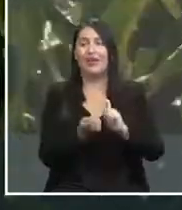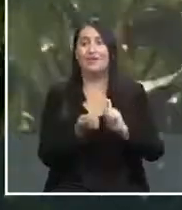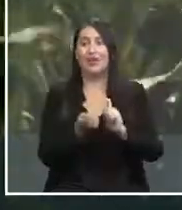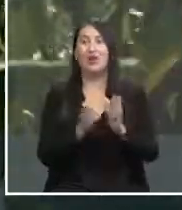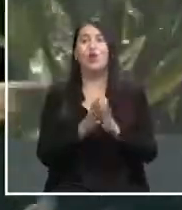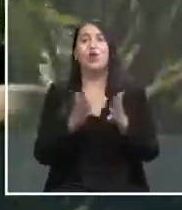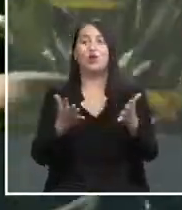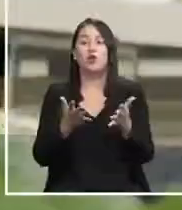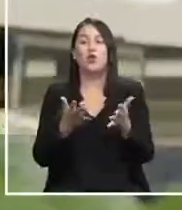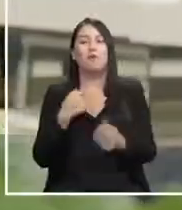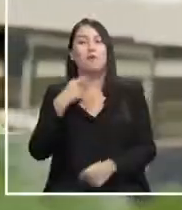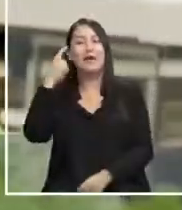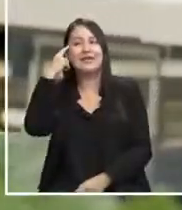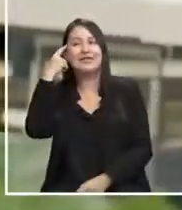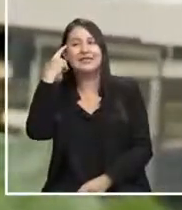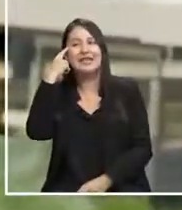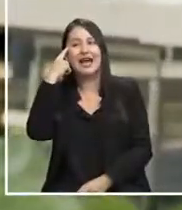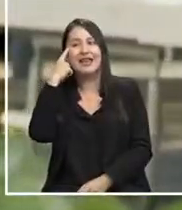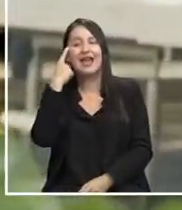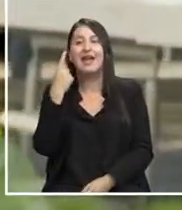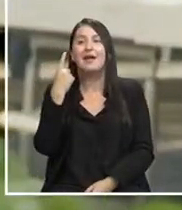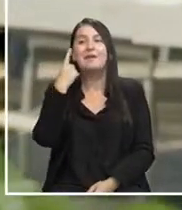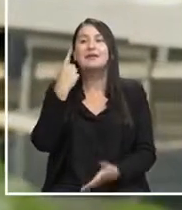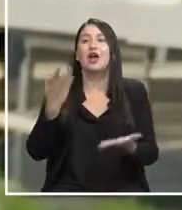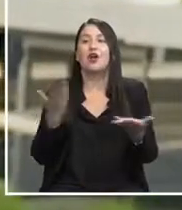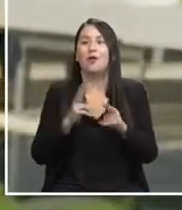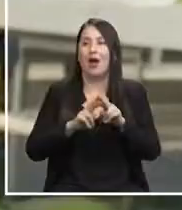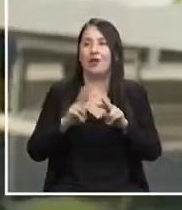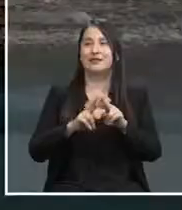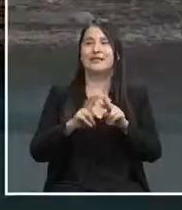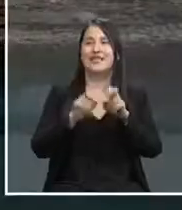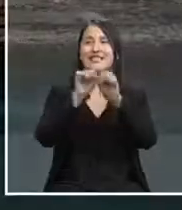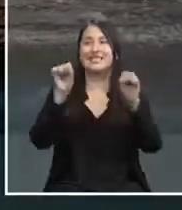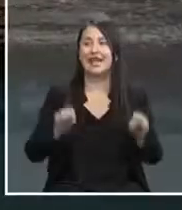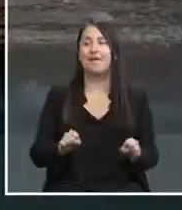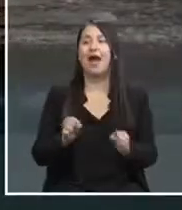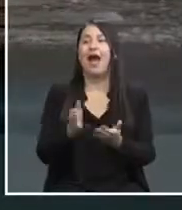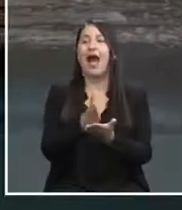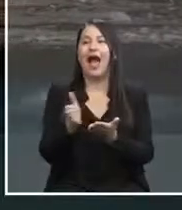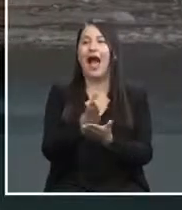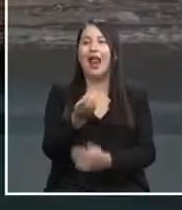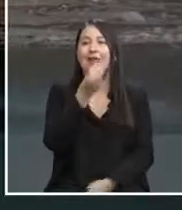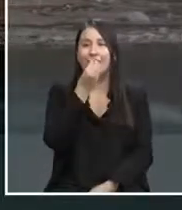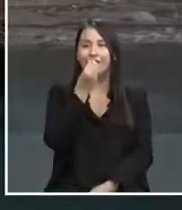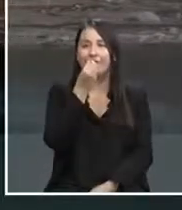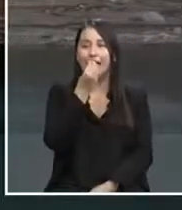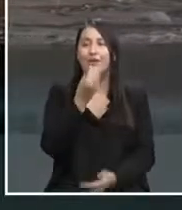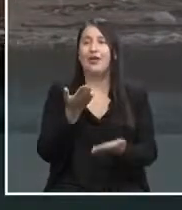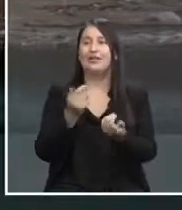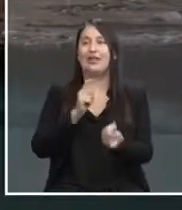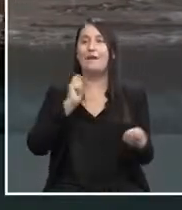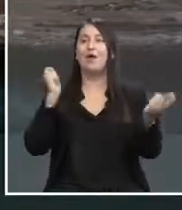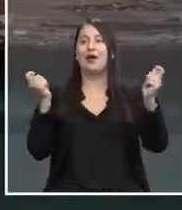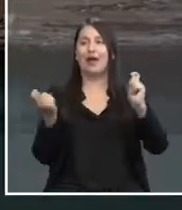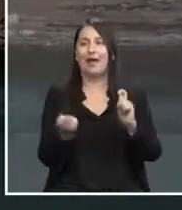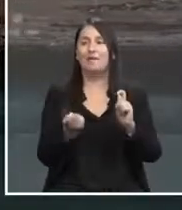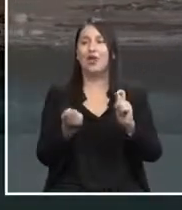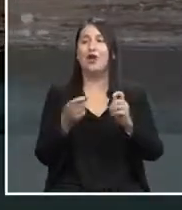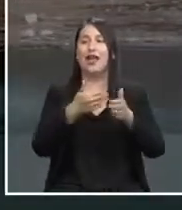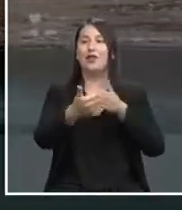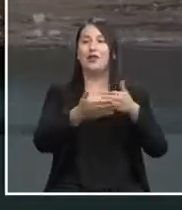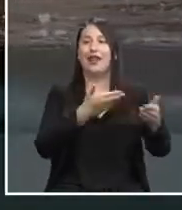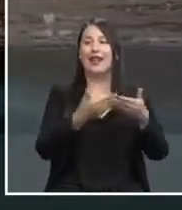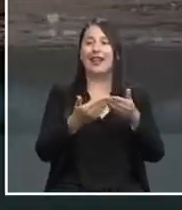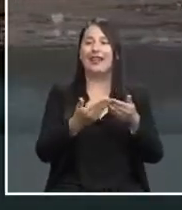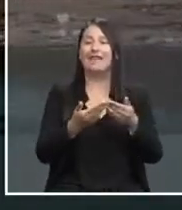un replanteamiento a gran escala de nuestros sistemas alimentarios. Necesitamos cambios masivos hacia la naturaleza